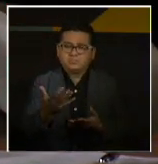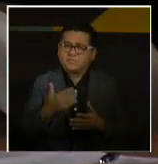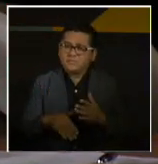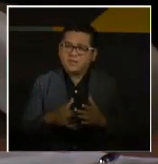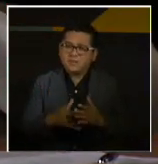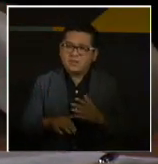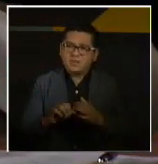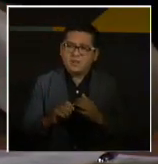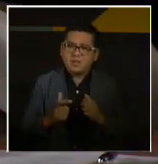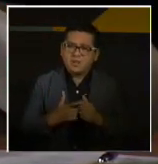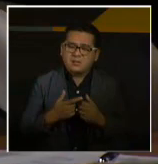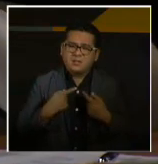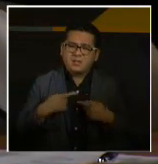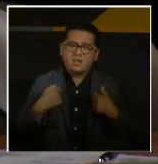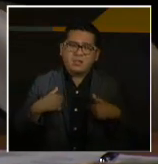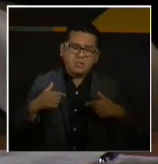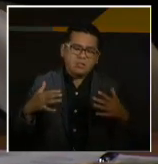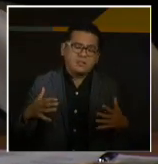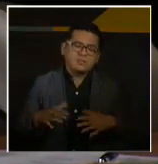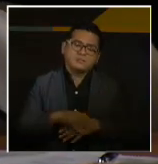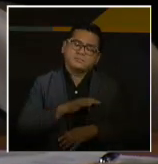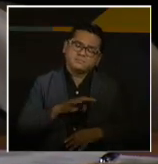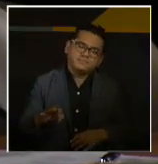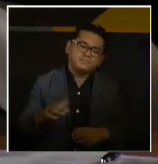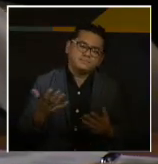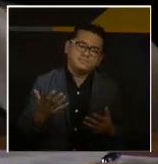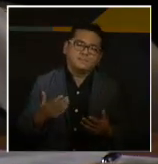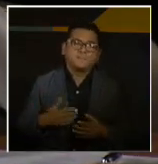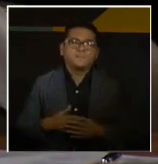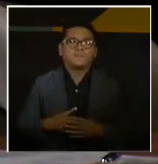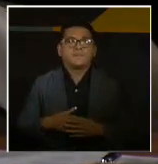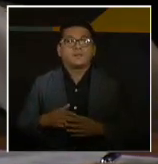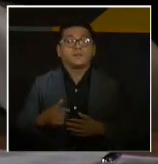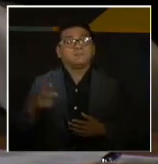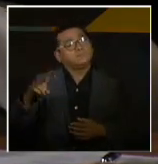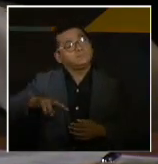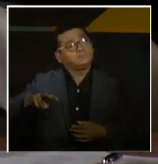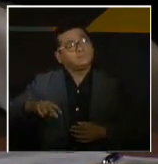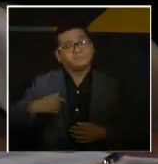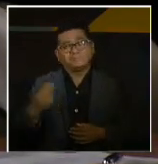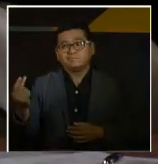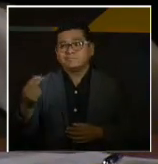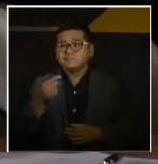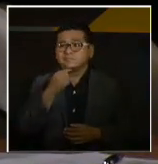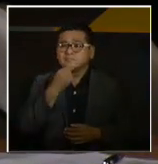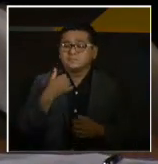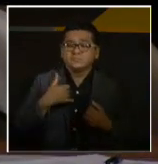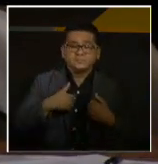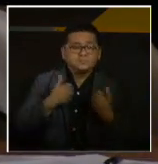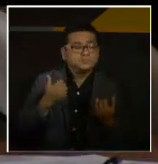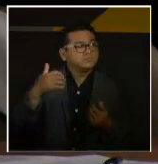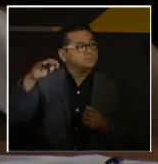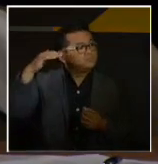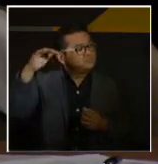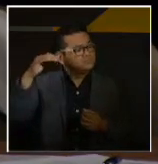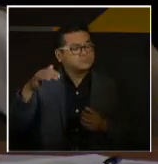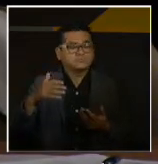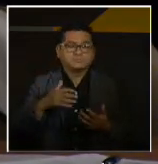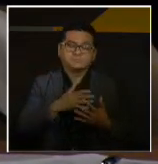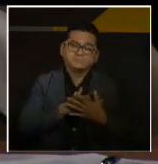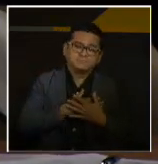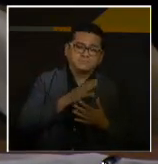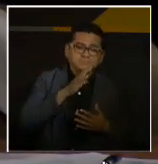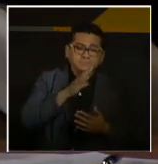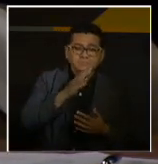falta escuchar a la gente y poder desarrollar lo que verdaderamente necesitan niños, jóvenes, adultos, amas de